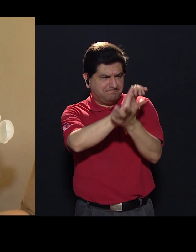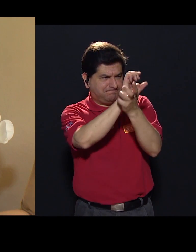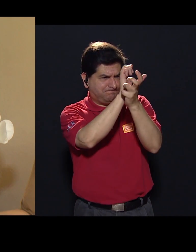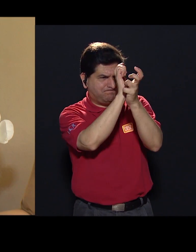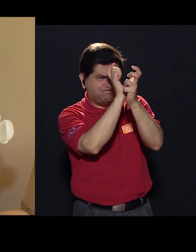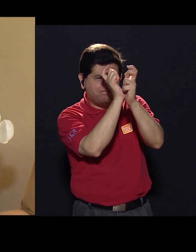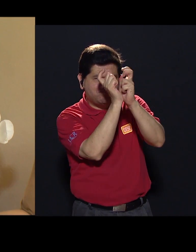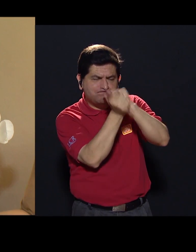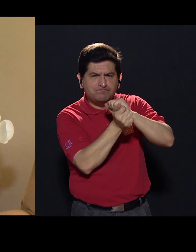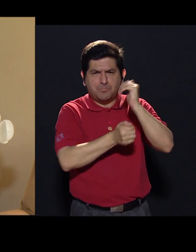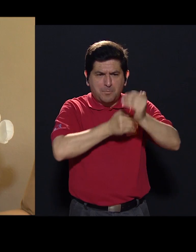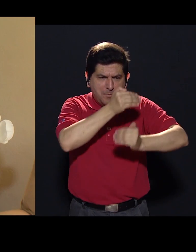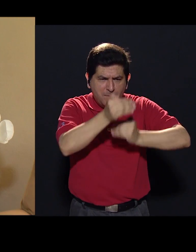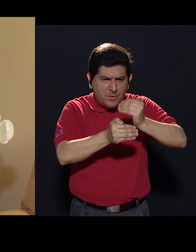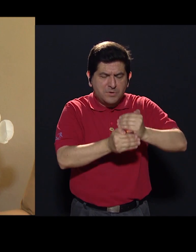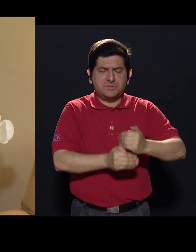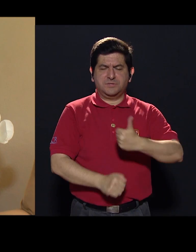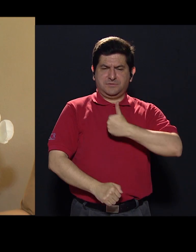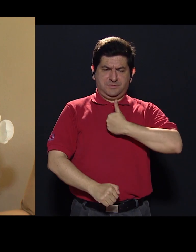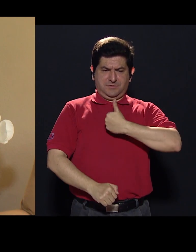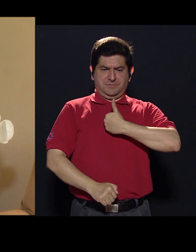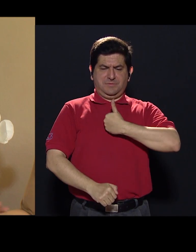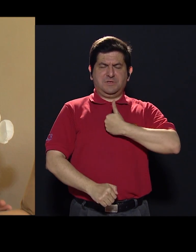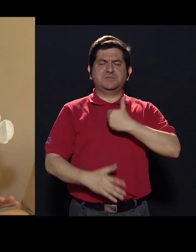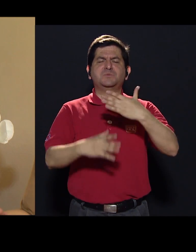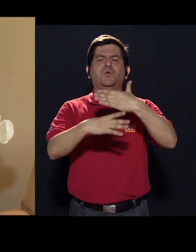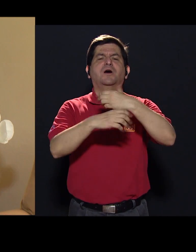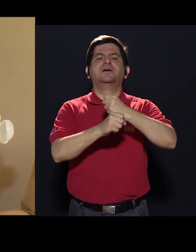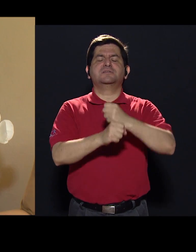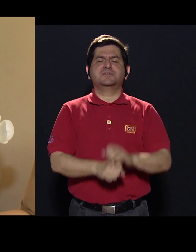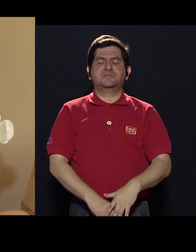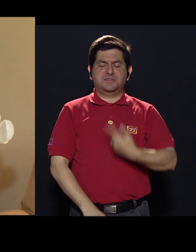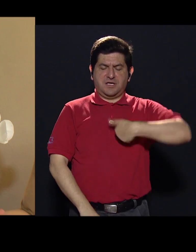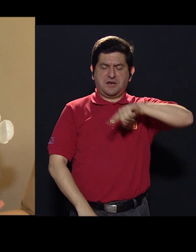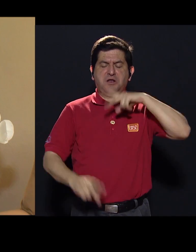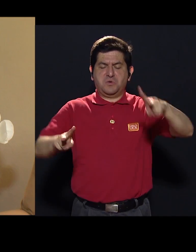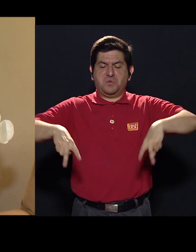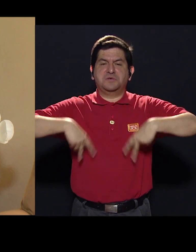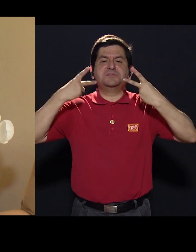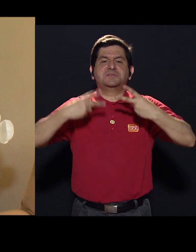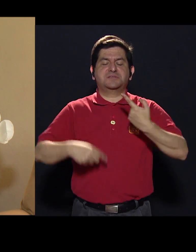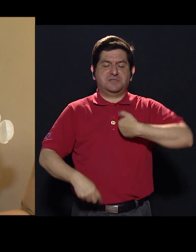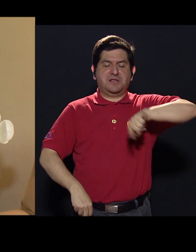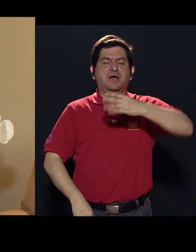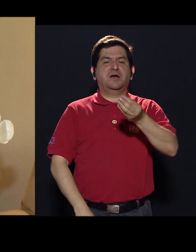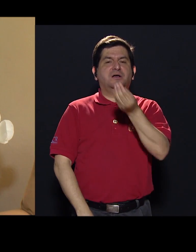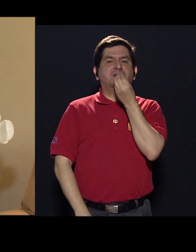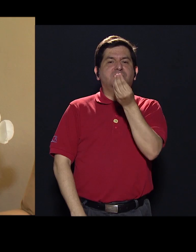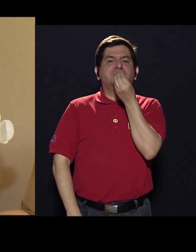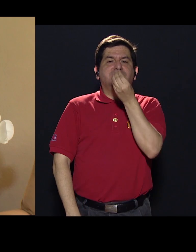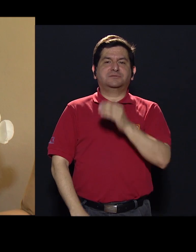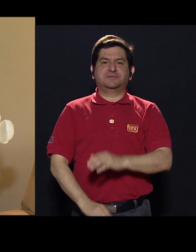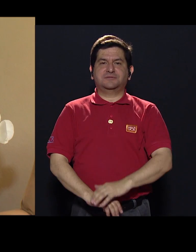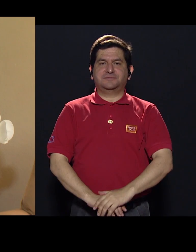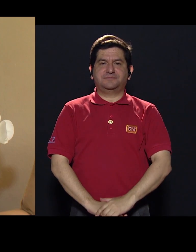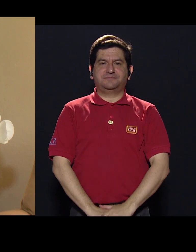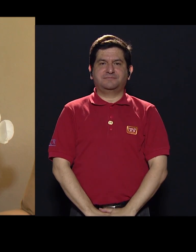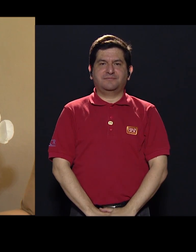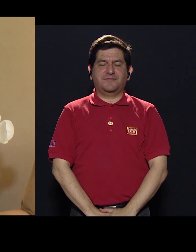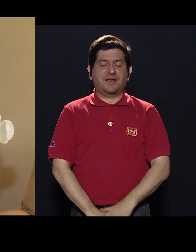va convirtiendo en nosotros, en lo que hacemos, en lo que vivimos, en lo que